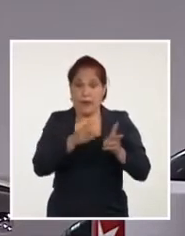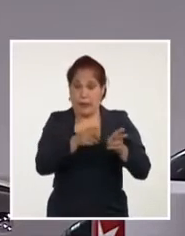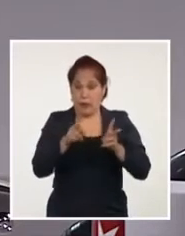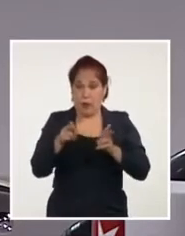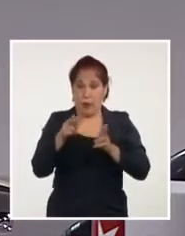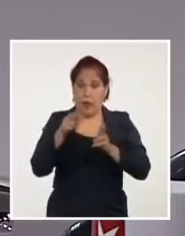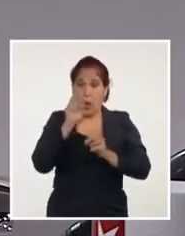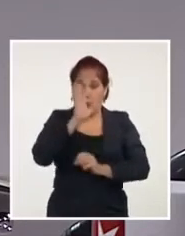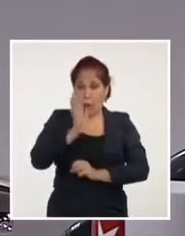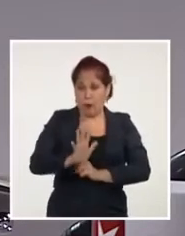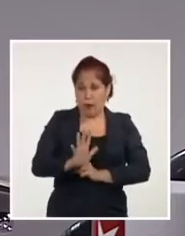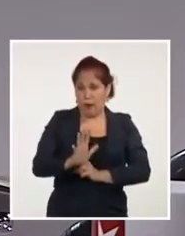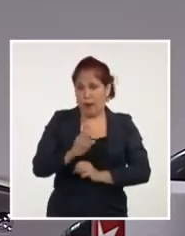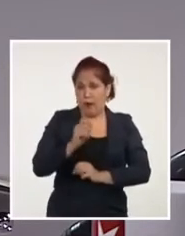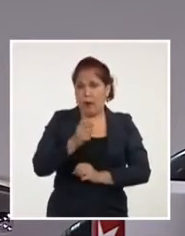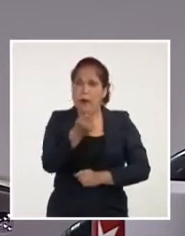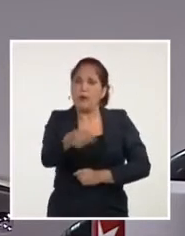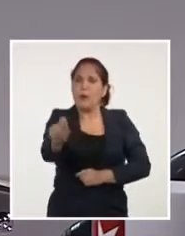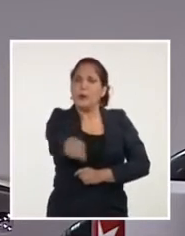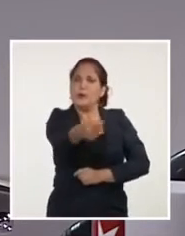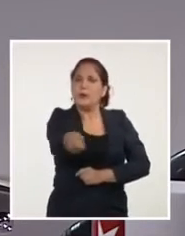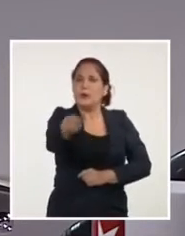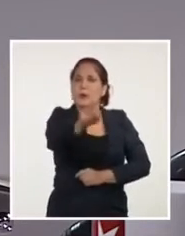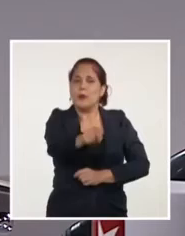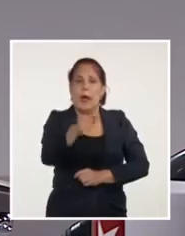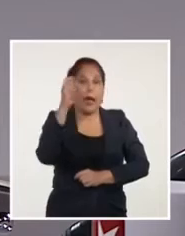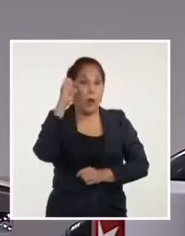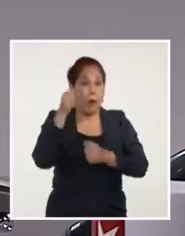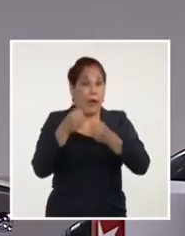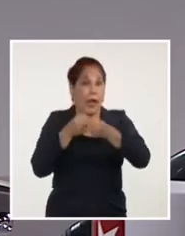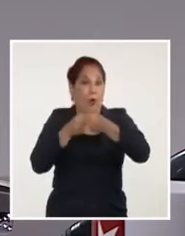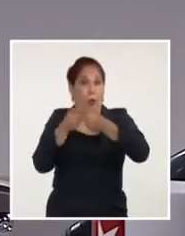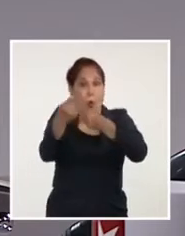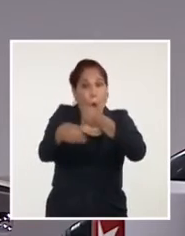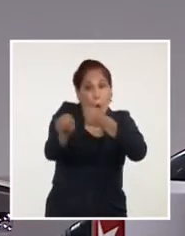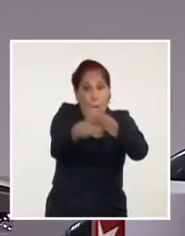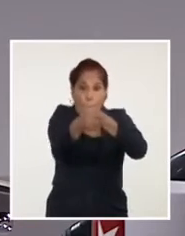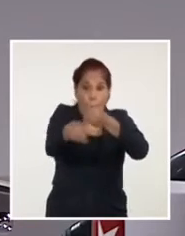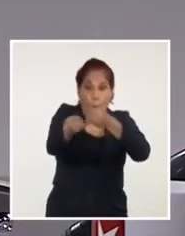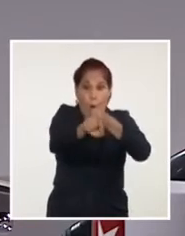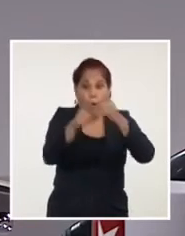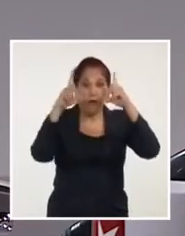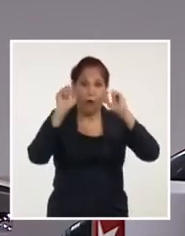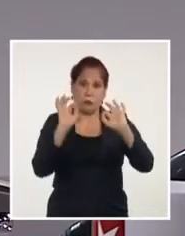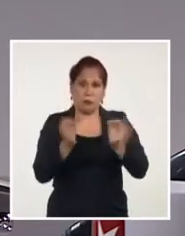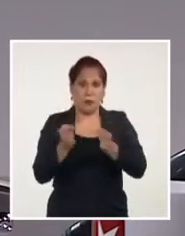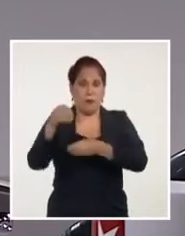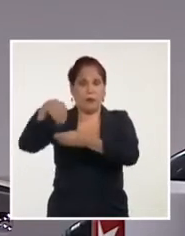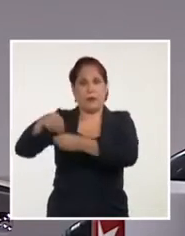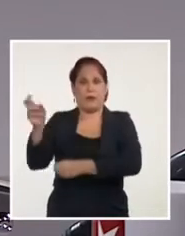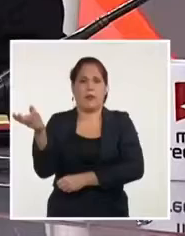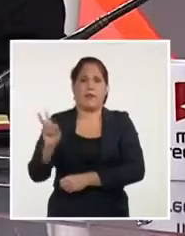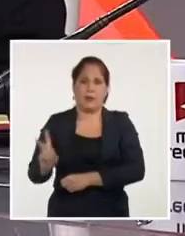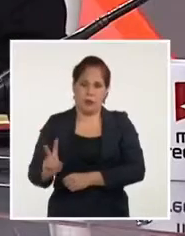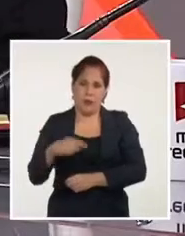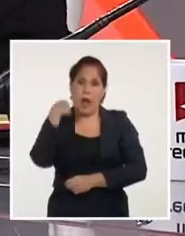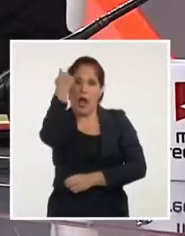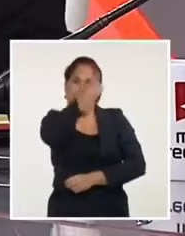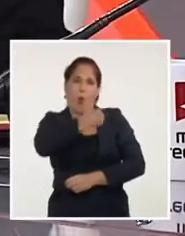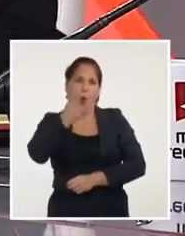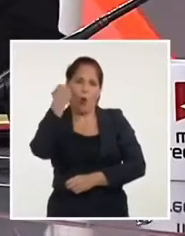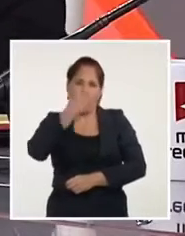popular en esos momentos, con los escudos. Recordaremos las fotos de esos momentos. Es decir, hay un trabajo que tiene que ver